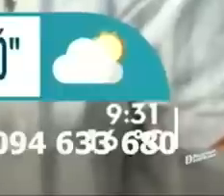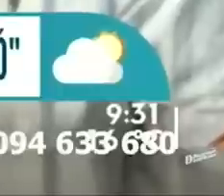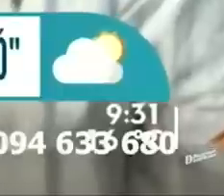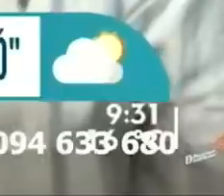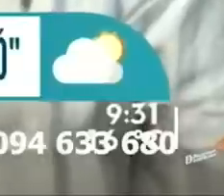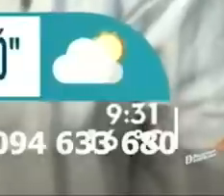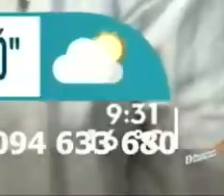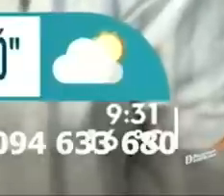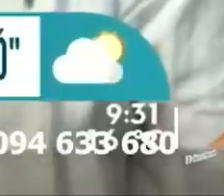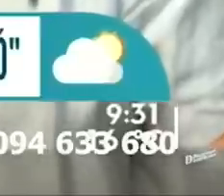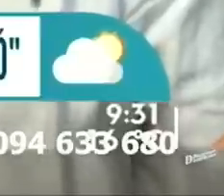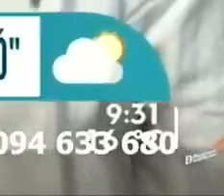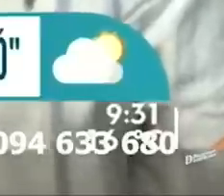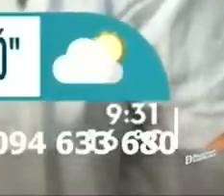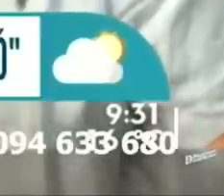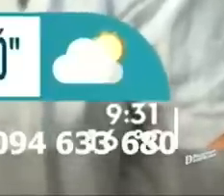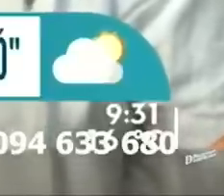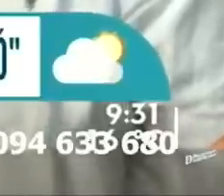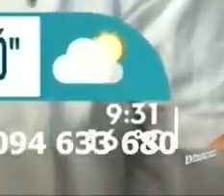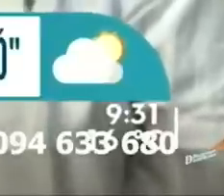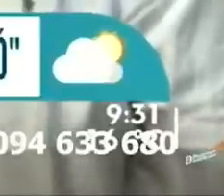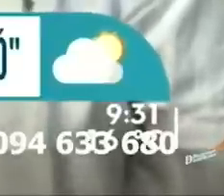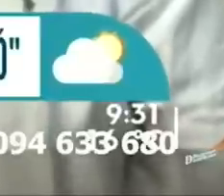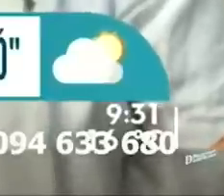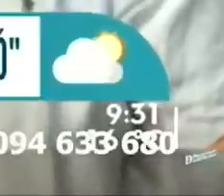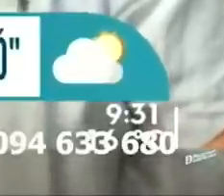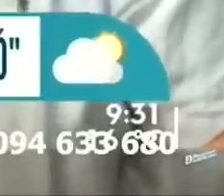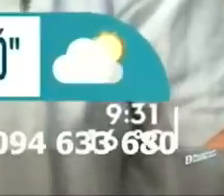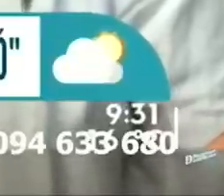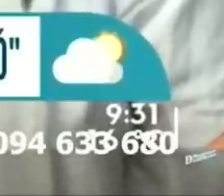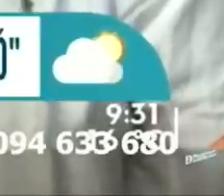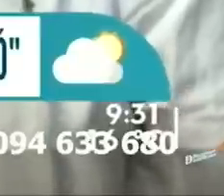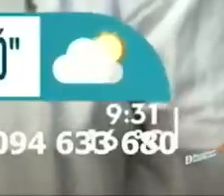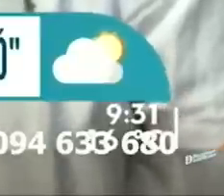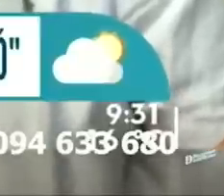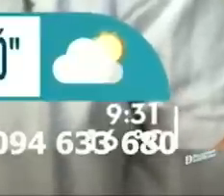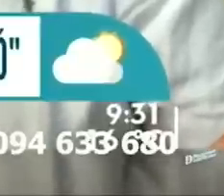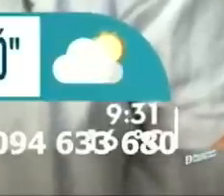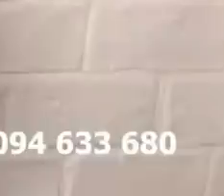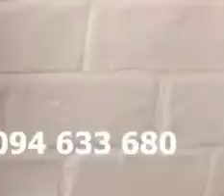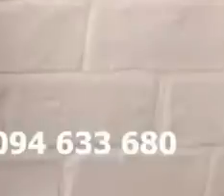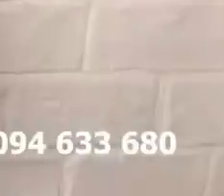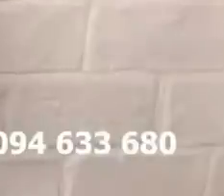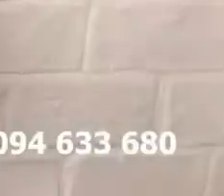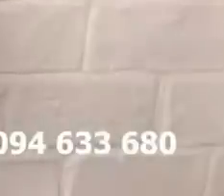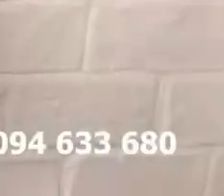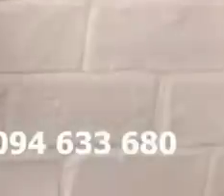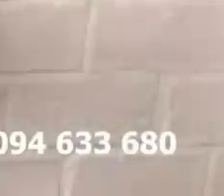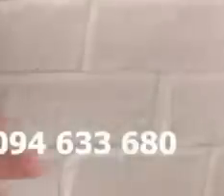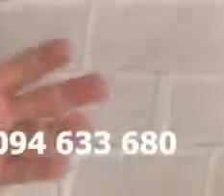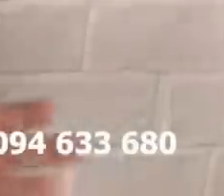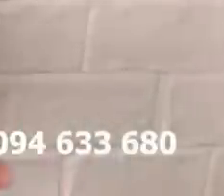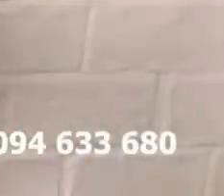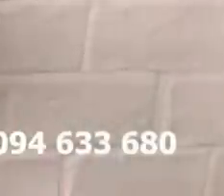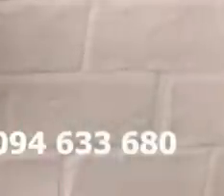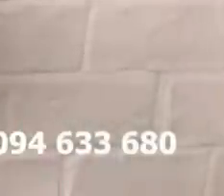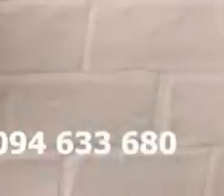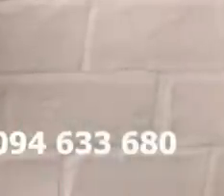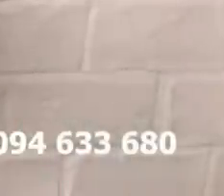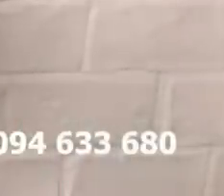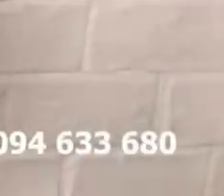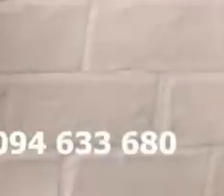pocas ganas al Ministerio de Desarrollo Social y sin saber lo que era el Ministerio de Desarrollo Social. El exceso de honestidad de